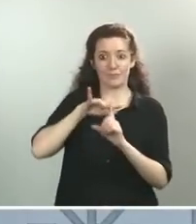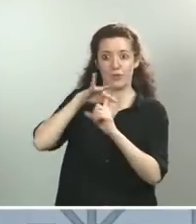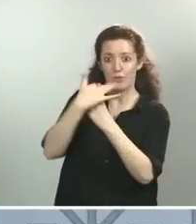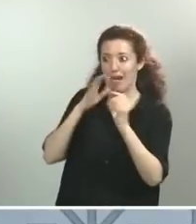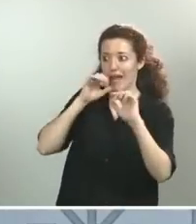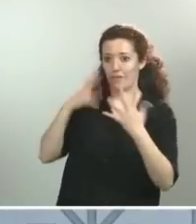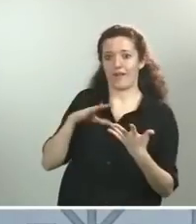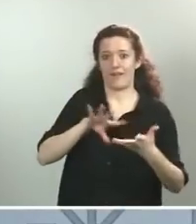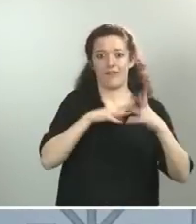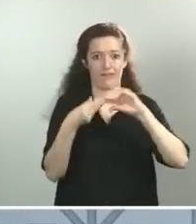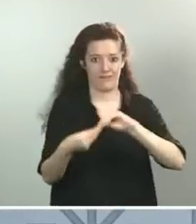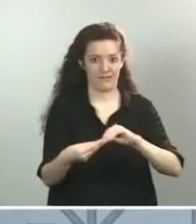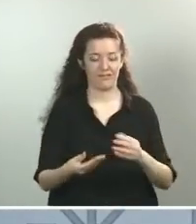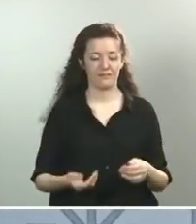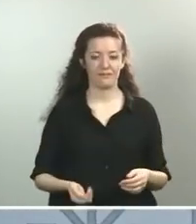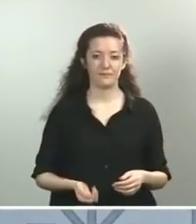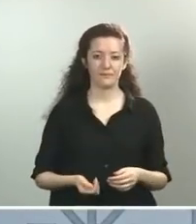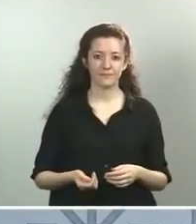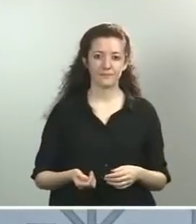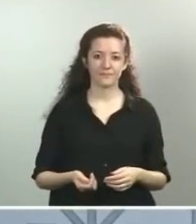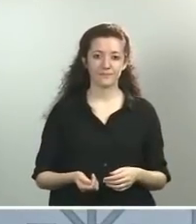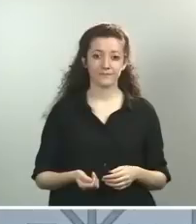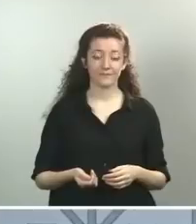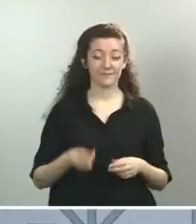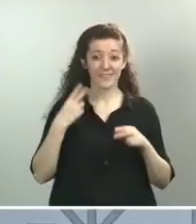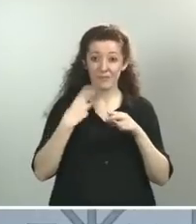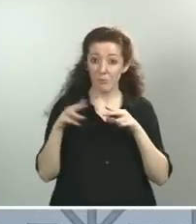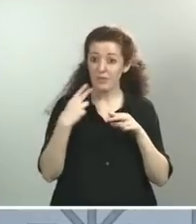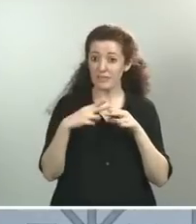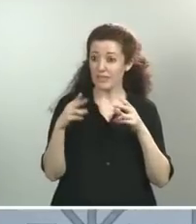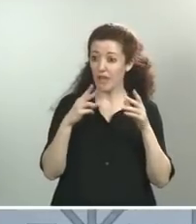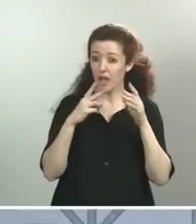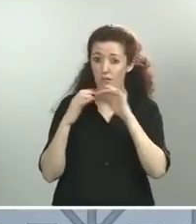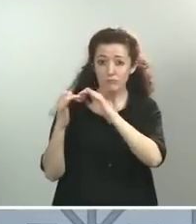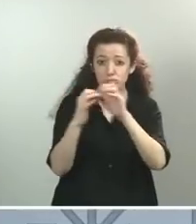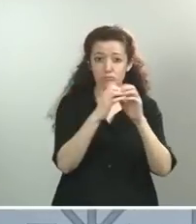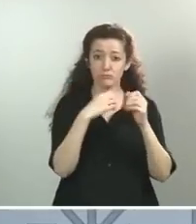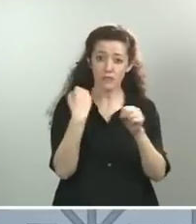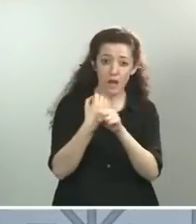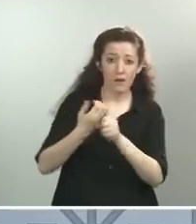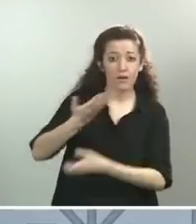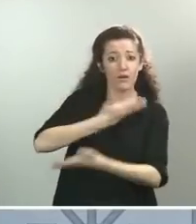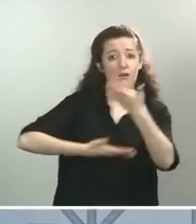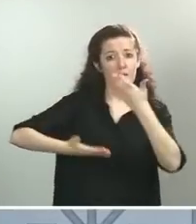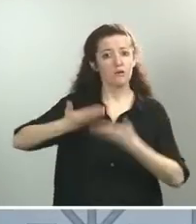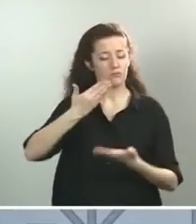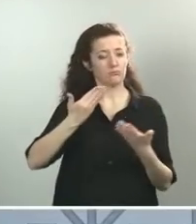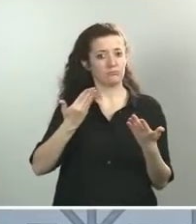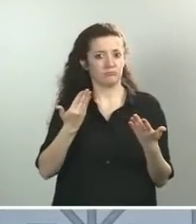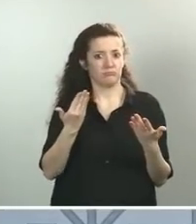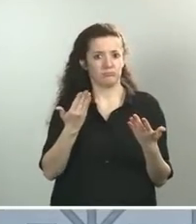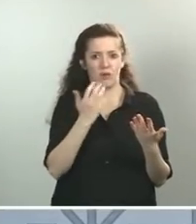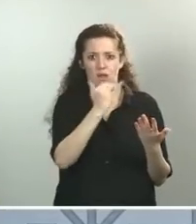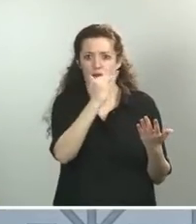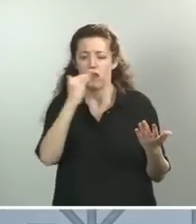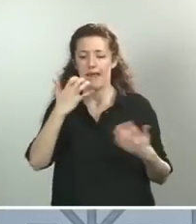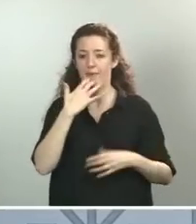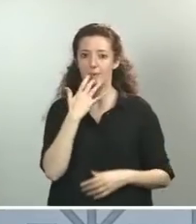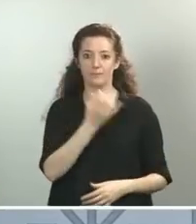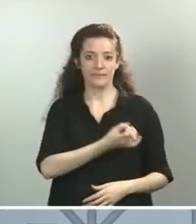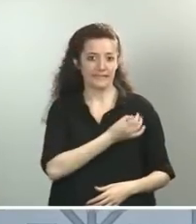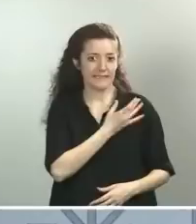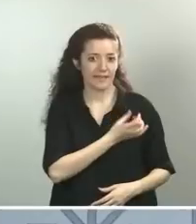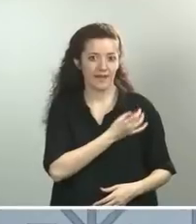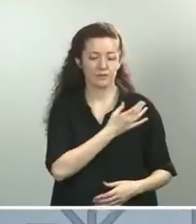política de consenso se ha extendido, nos hemos reunido con os sindicatos, nos hemos reunido a fondo con os estudiantes, con a